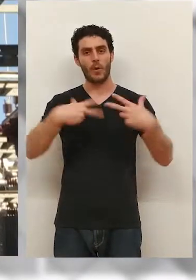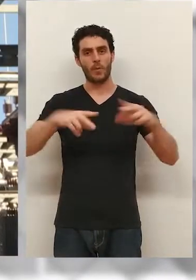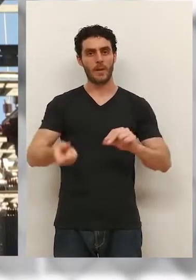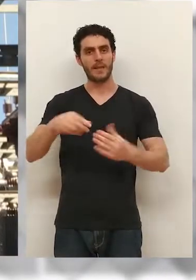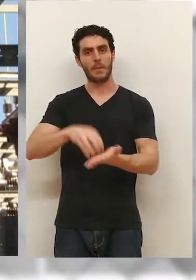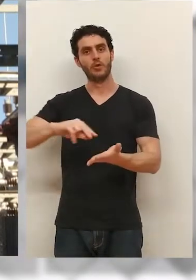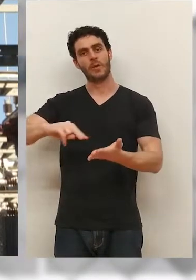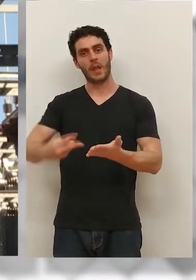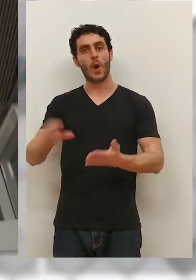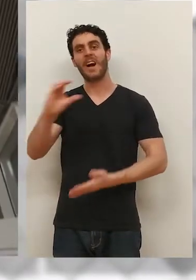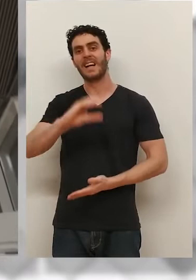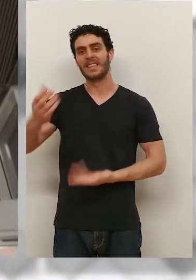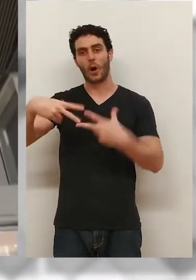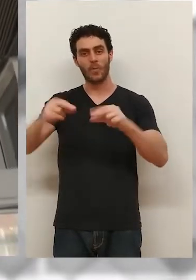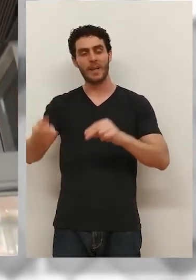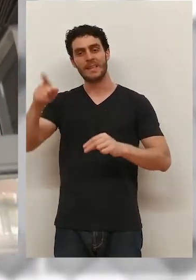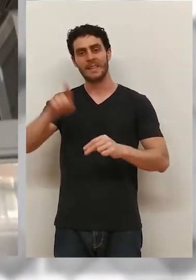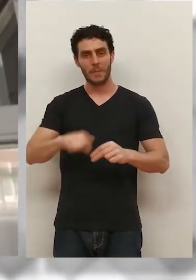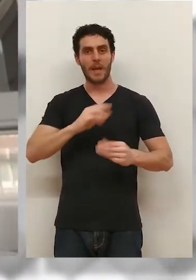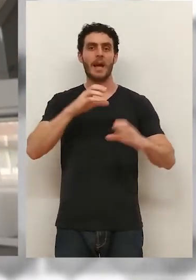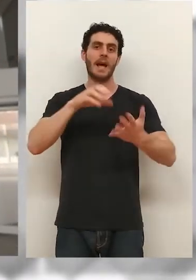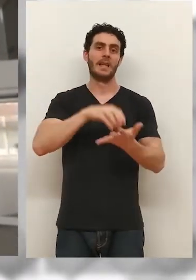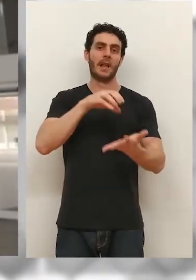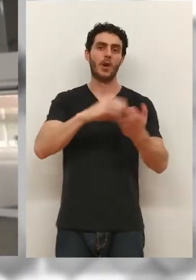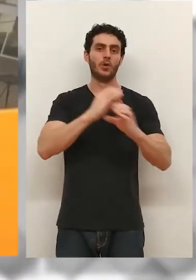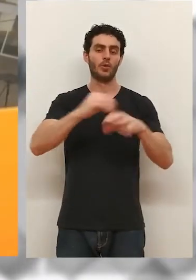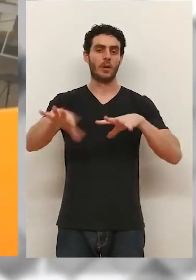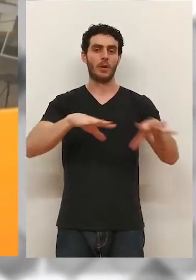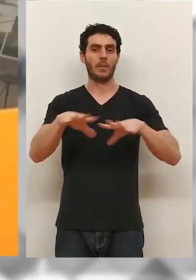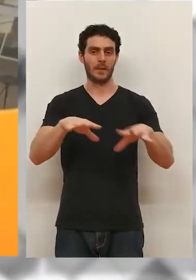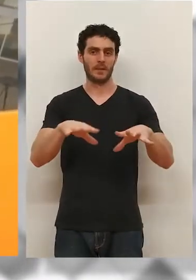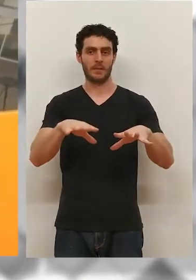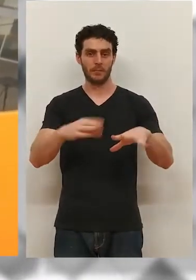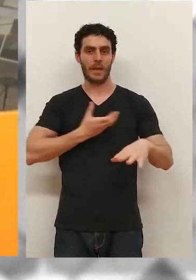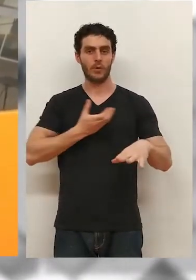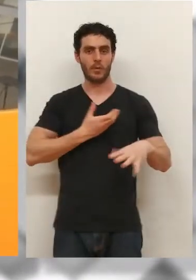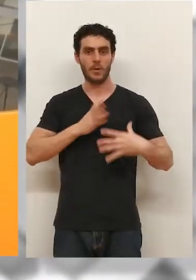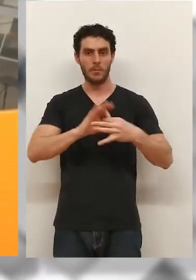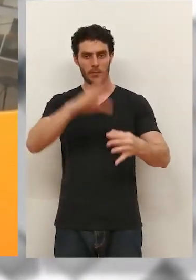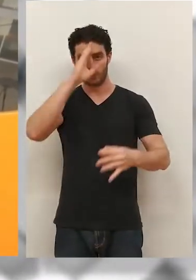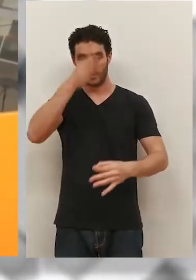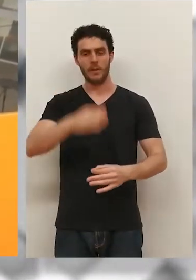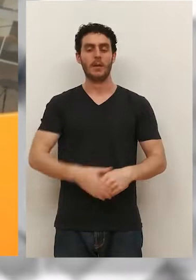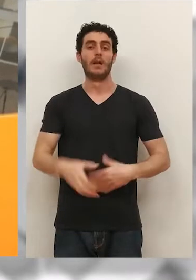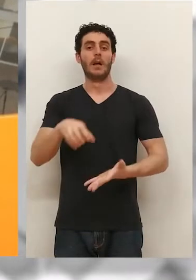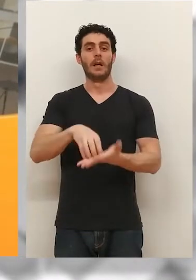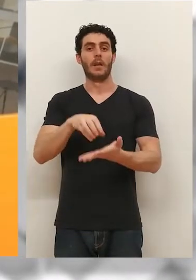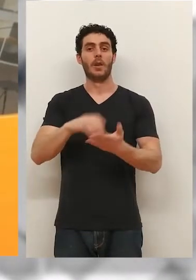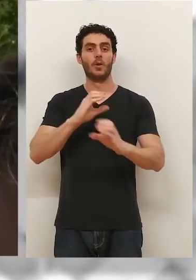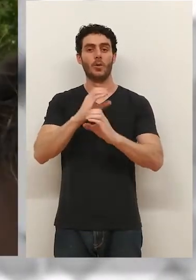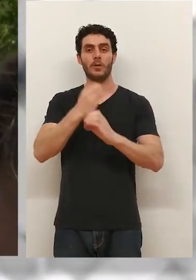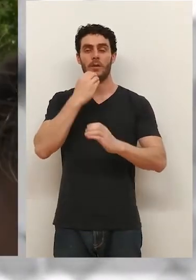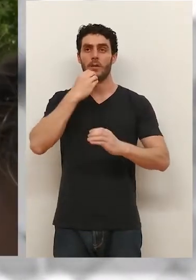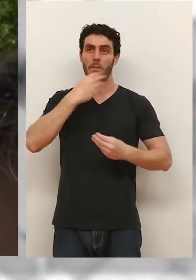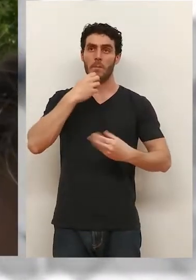en la subestación de Cascajos y poner en marcha la estación de autobuses, que es lo que depende del ayuntamiento. La estación de autobuses, si todo